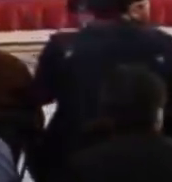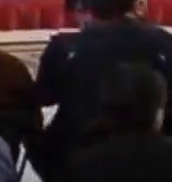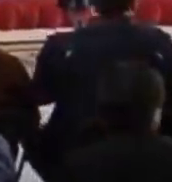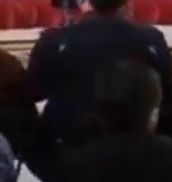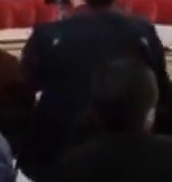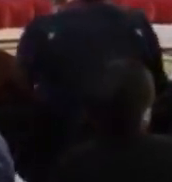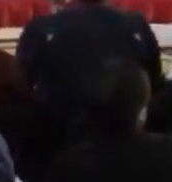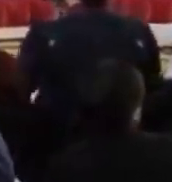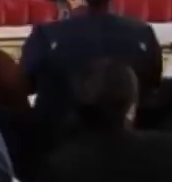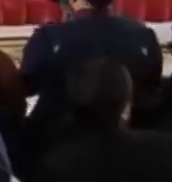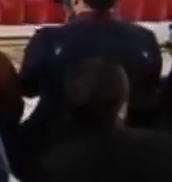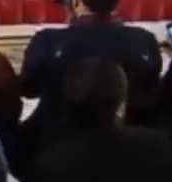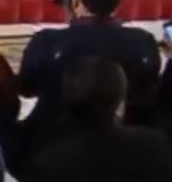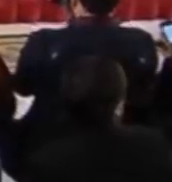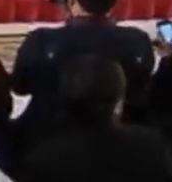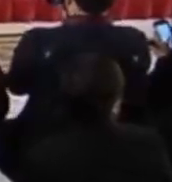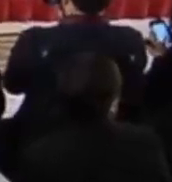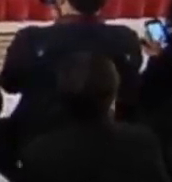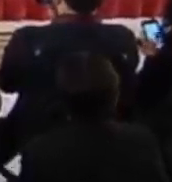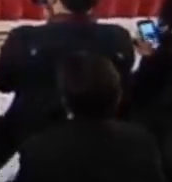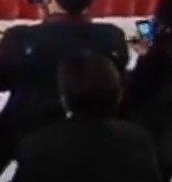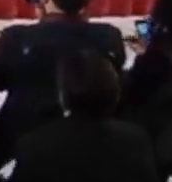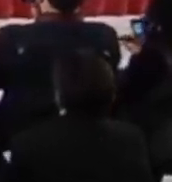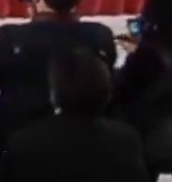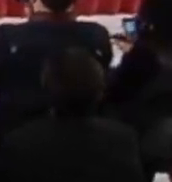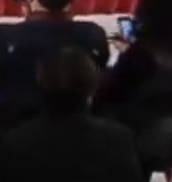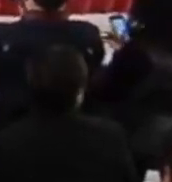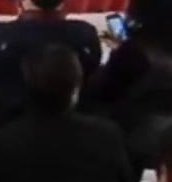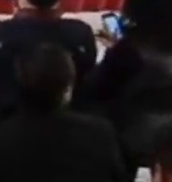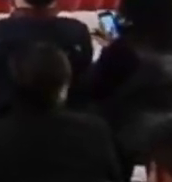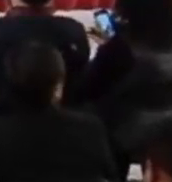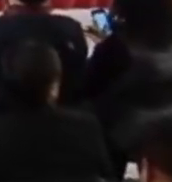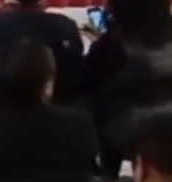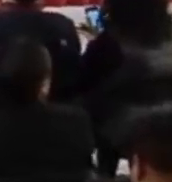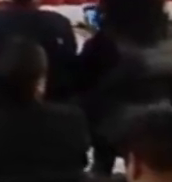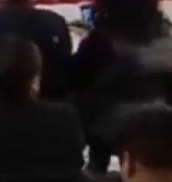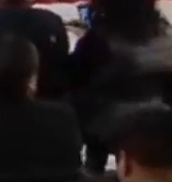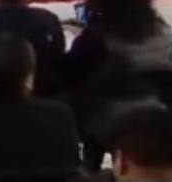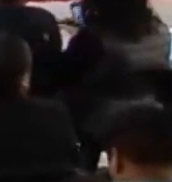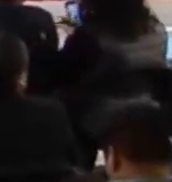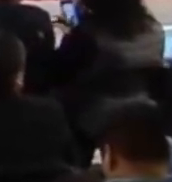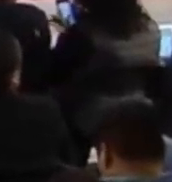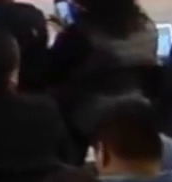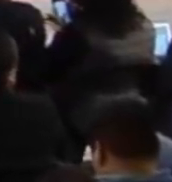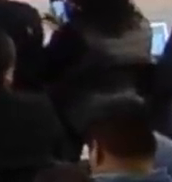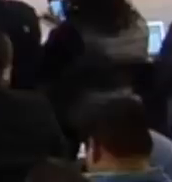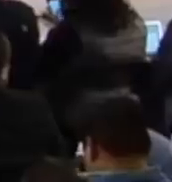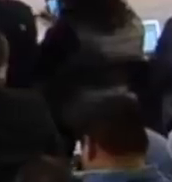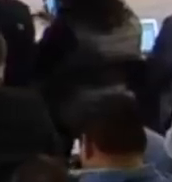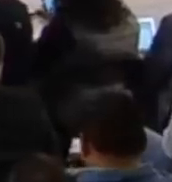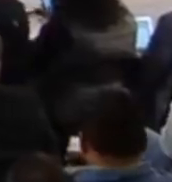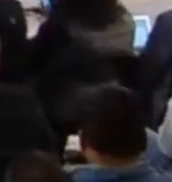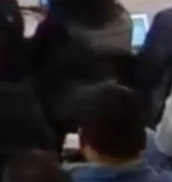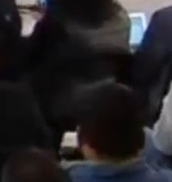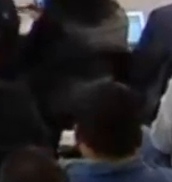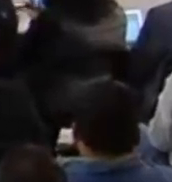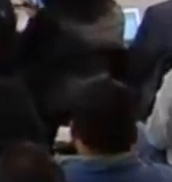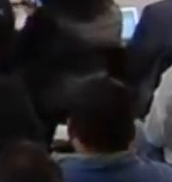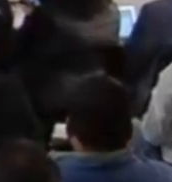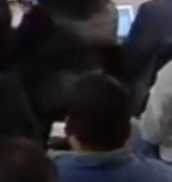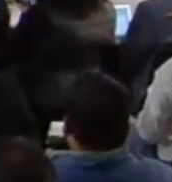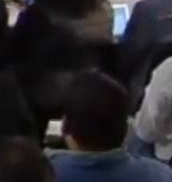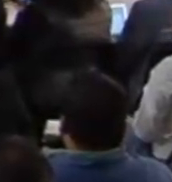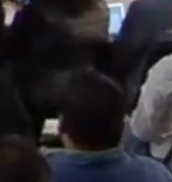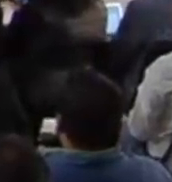Buenos días, presidente. Preguntarle, después de que tres empresas propusieron este proyecto y no llega, no